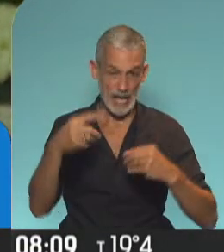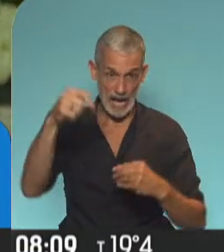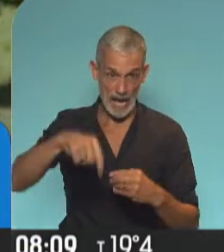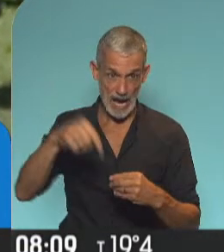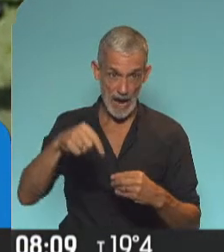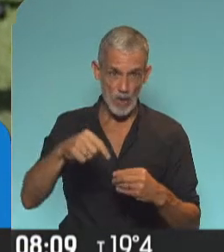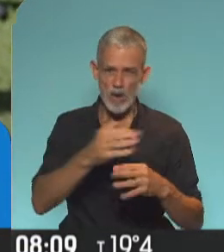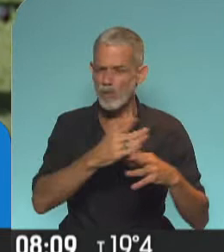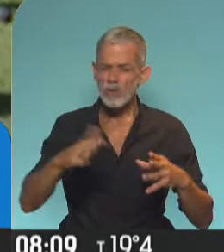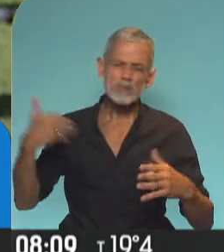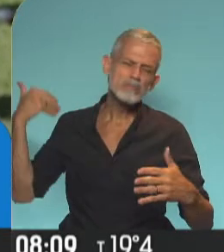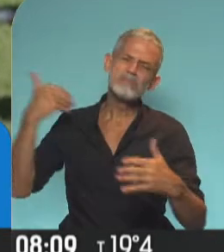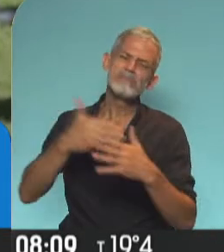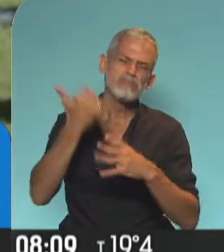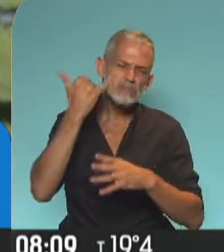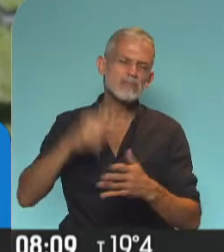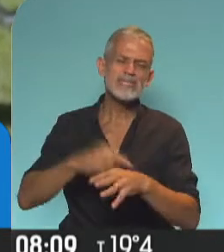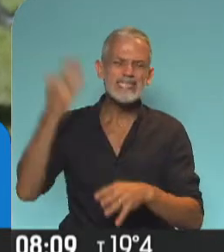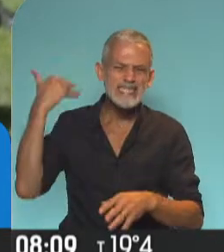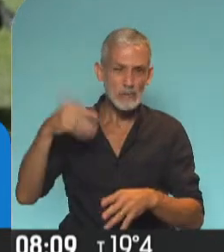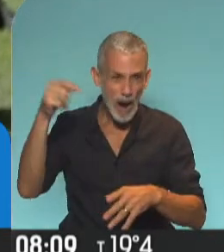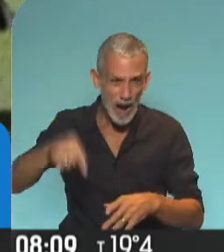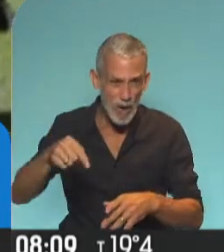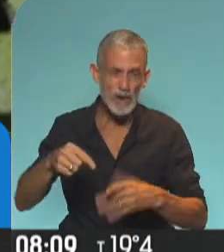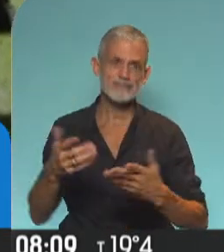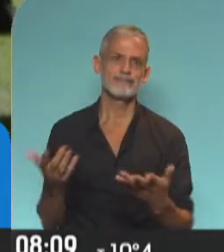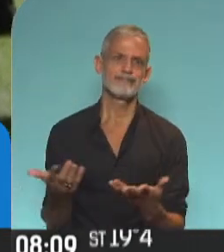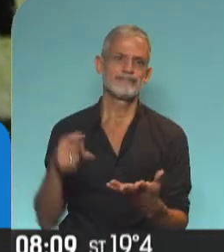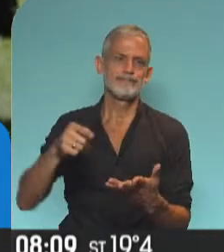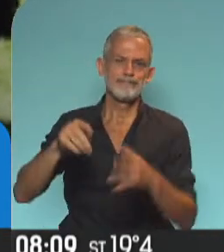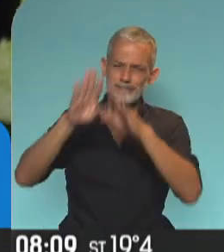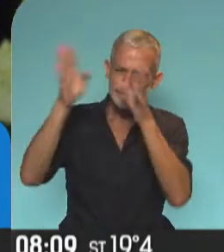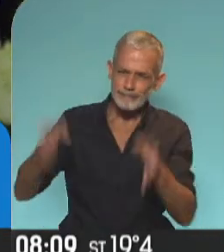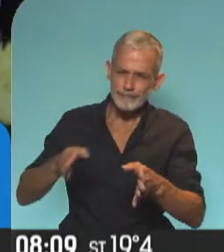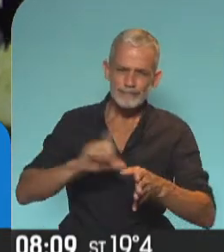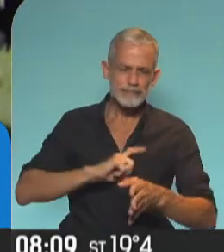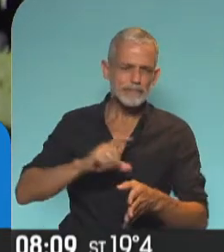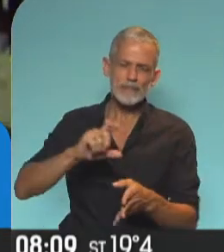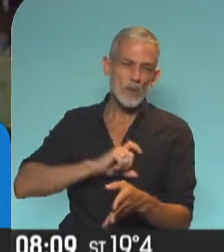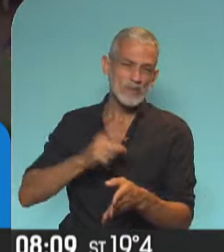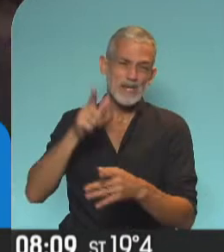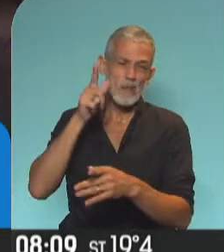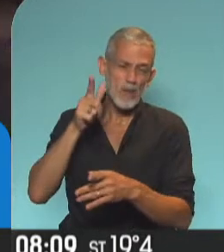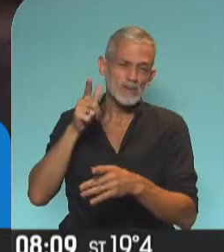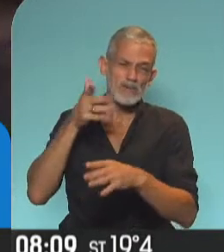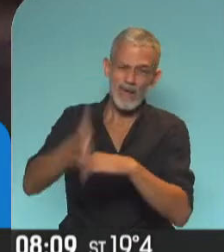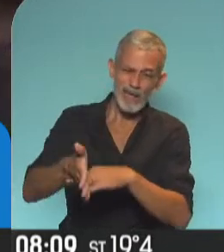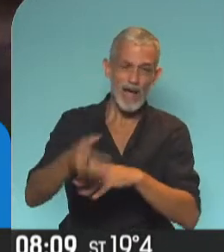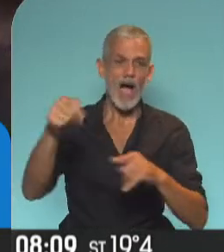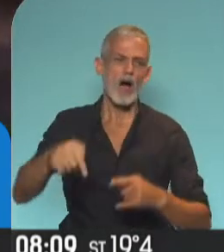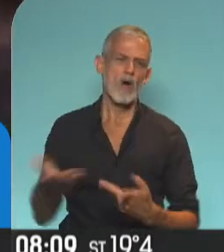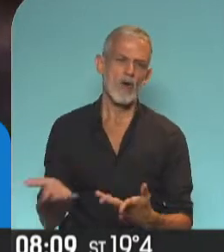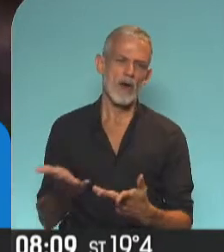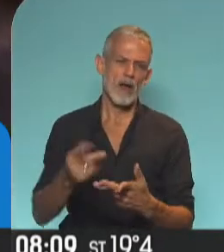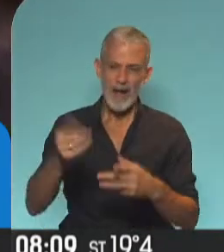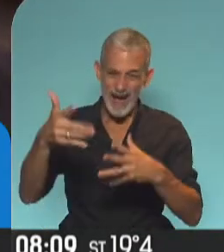ahora, después de tanto tiempo, van a allanar el destacamento y la unidad donde se encontraron